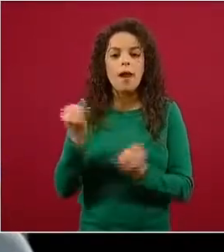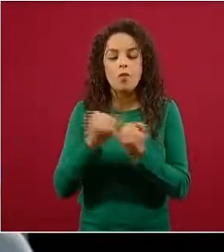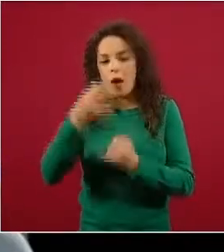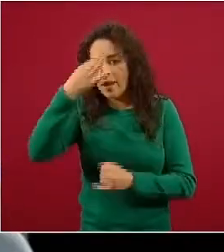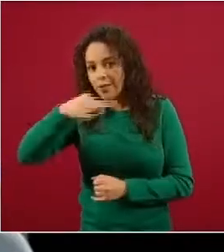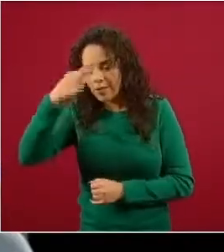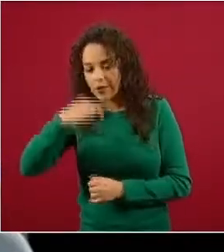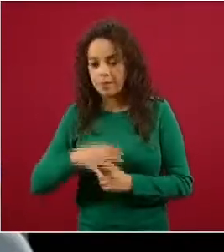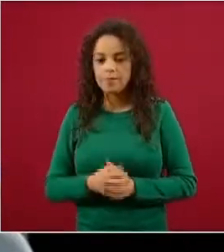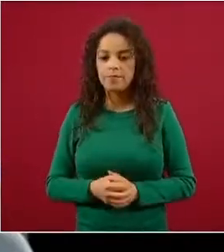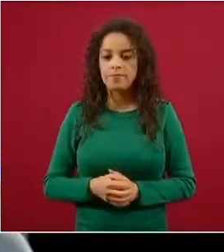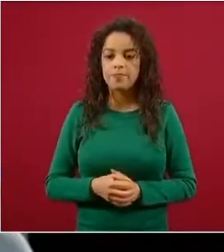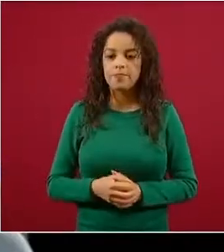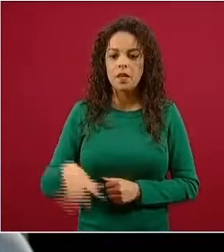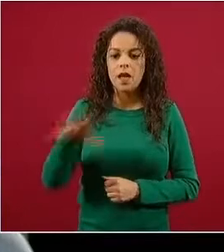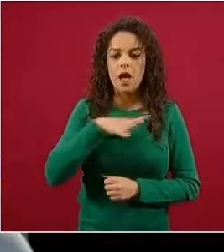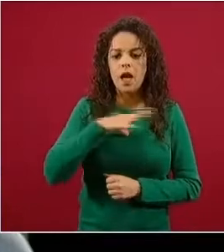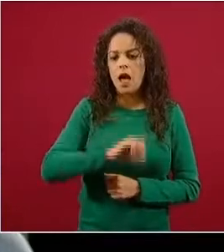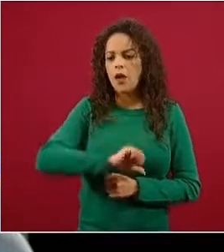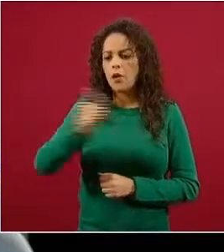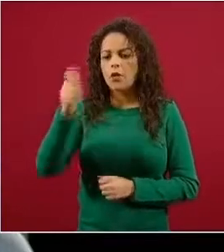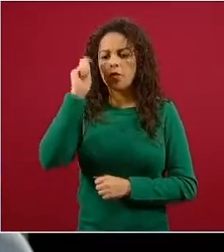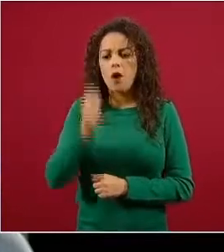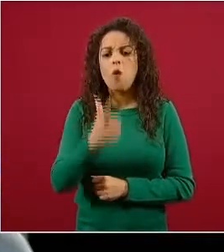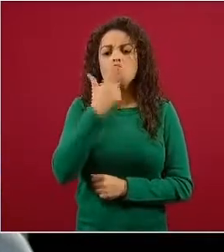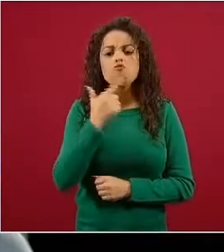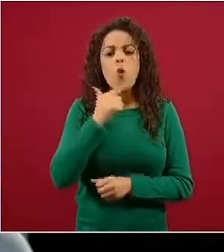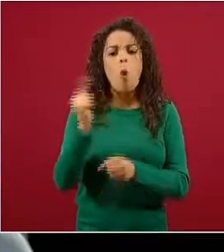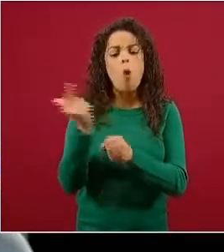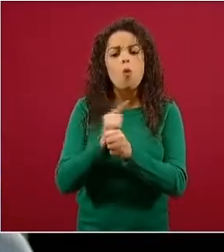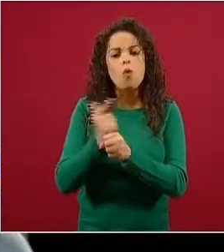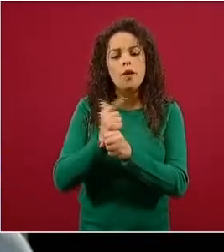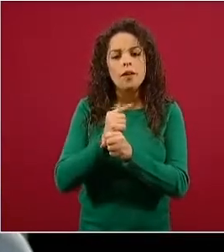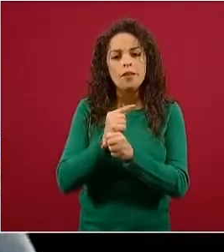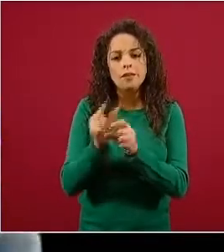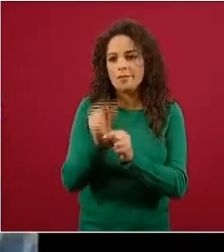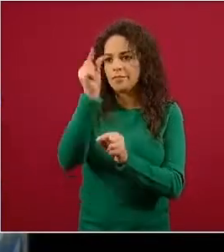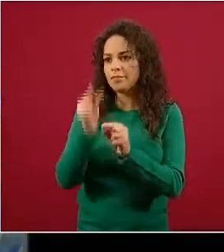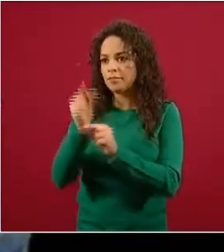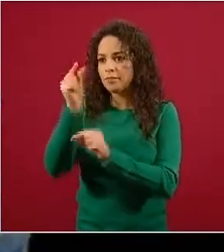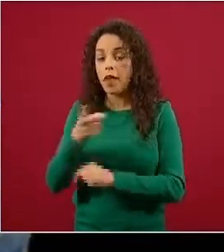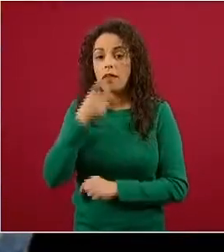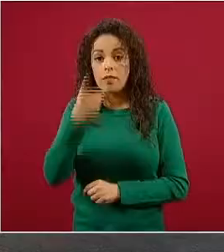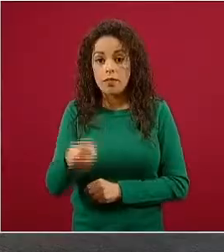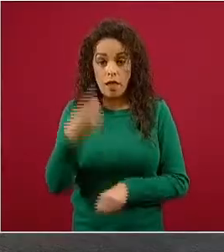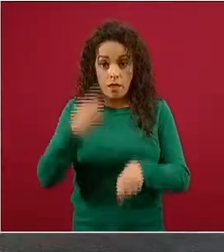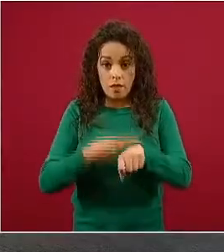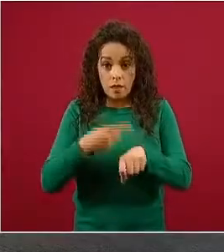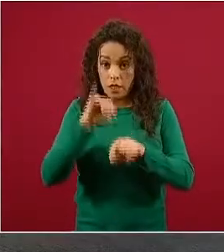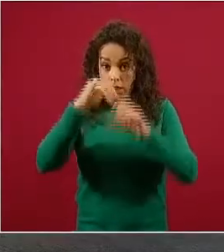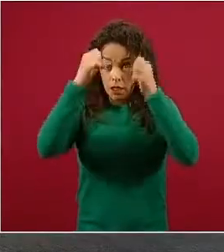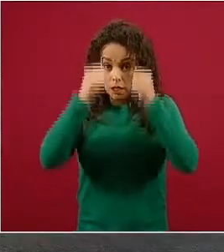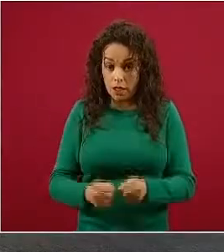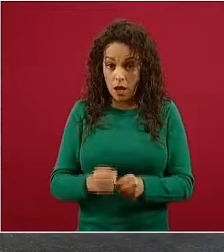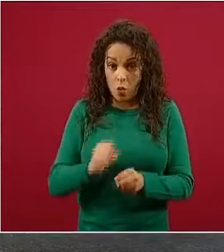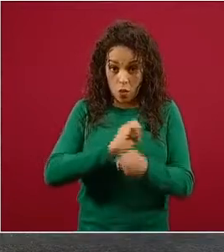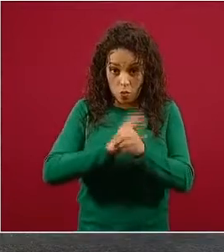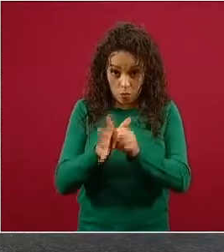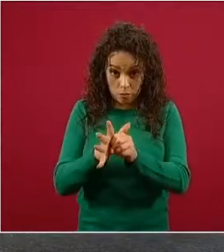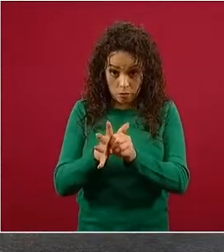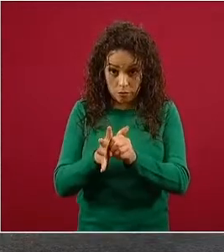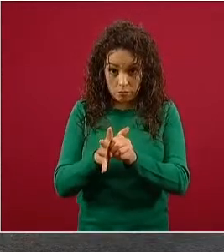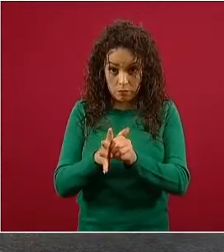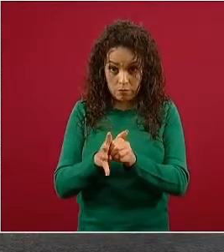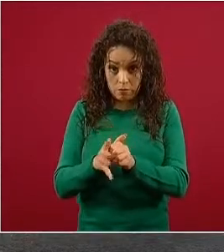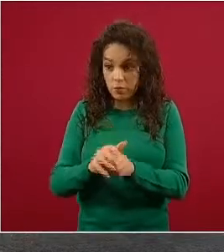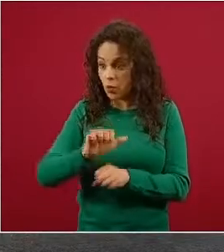enfrentando alguna pérdida. Pues son las 19:53, si hay alguna pregunta, adelante,